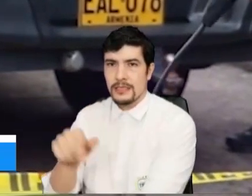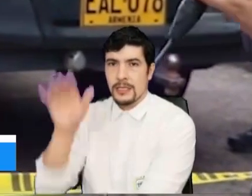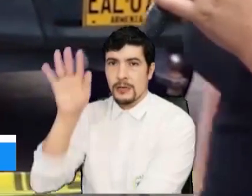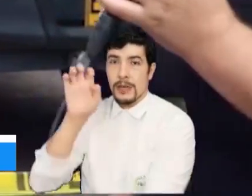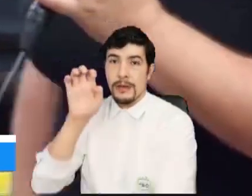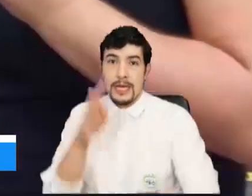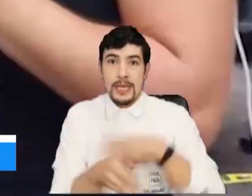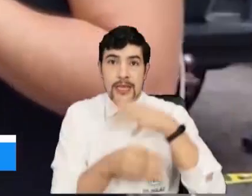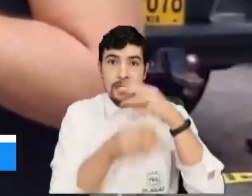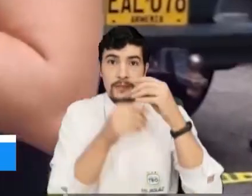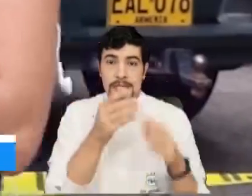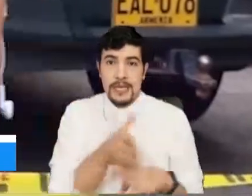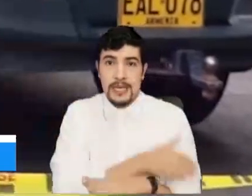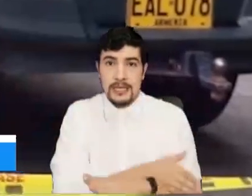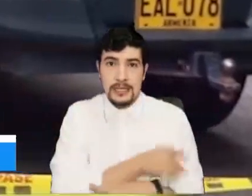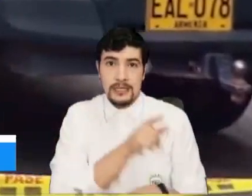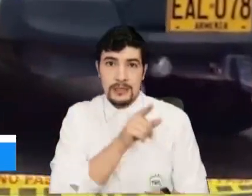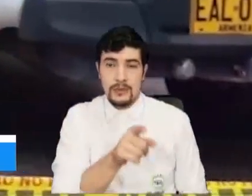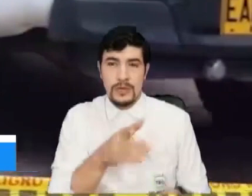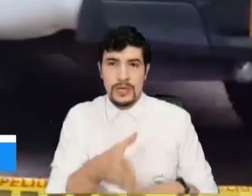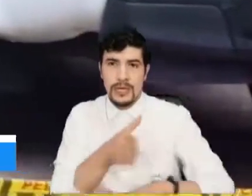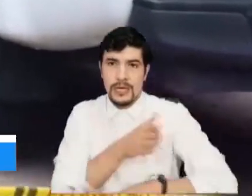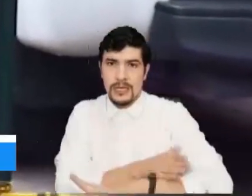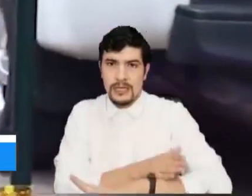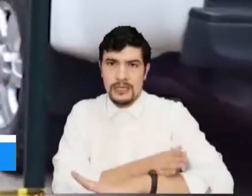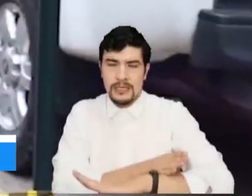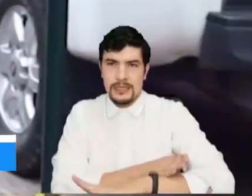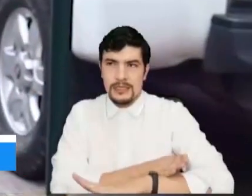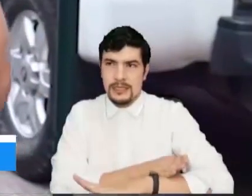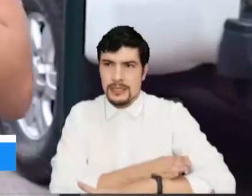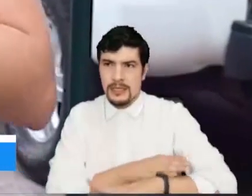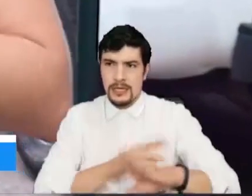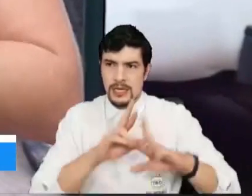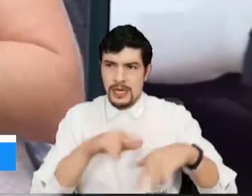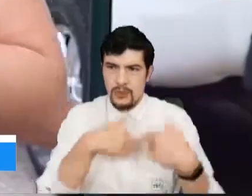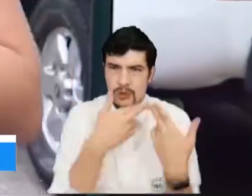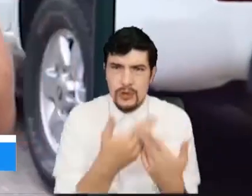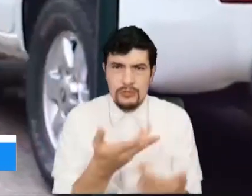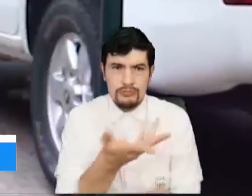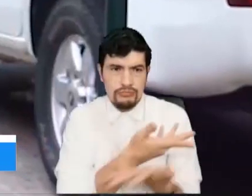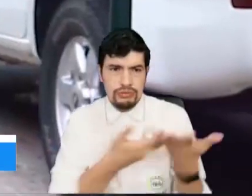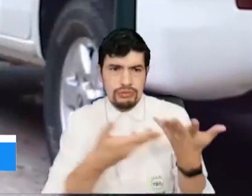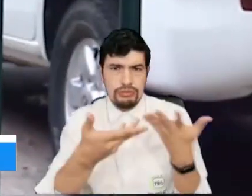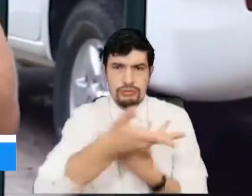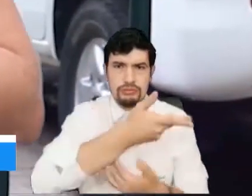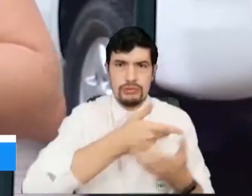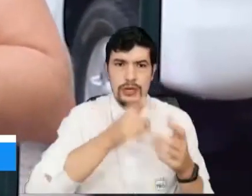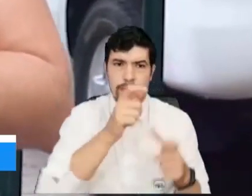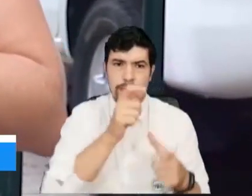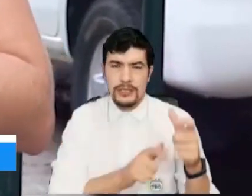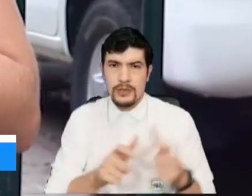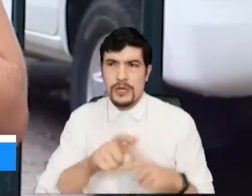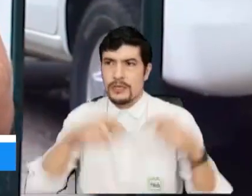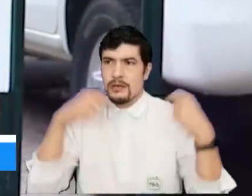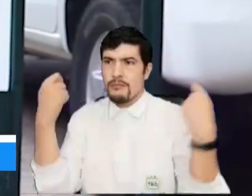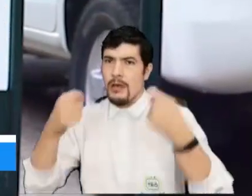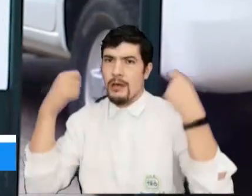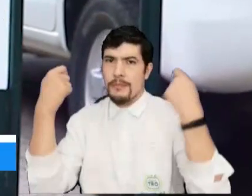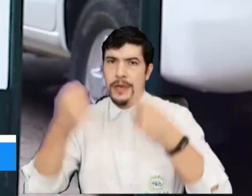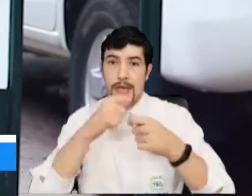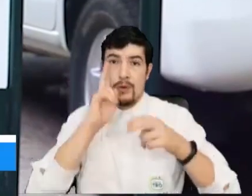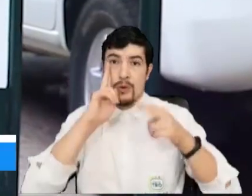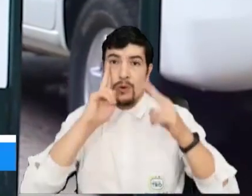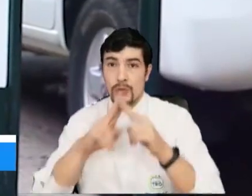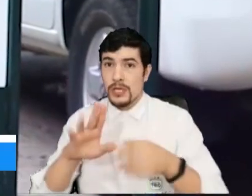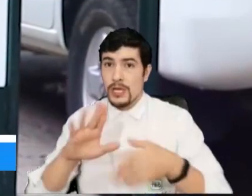la plazoleta de Las Palomas, conocida aquí en Barranca Bermeja, dando a conocer a la comunidad la importancia de que los estudiantes no regresen